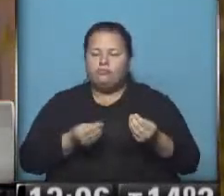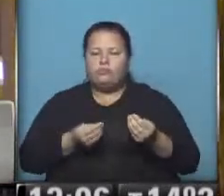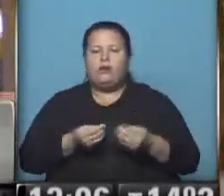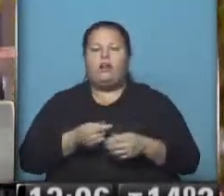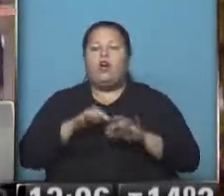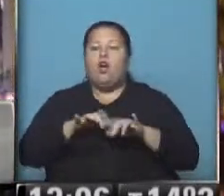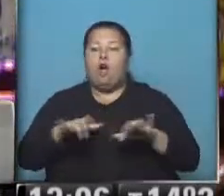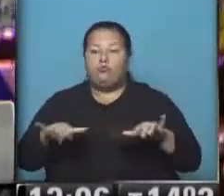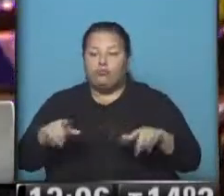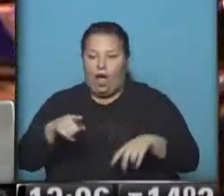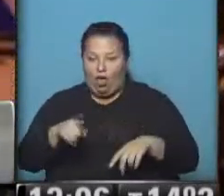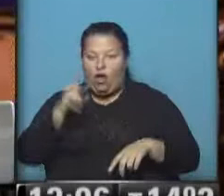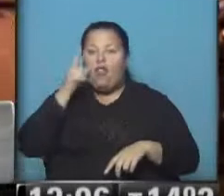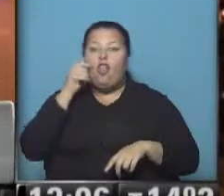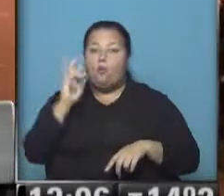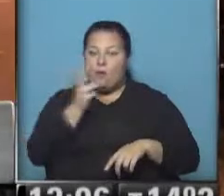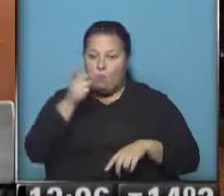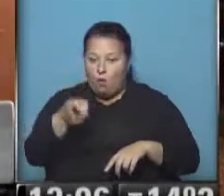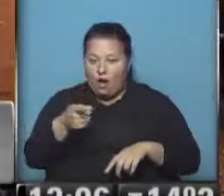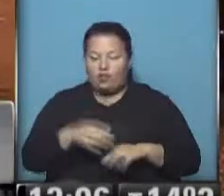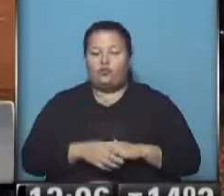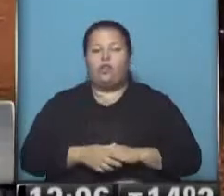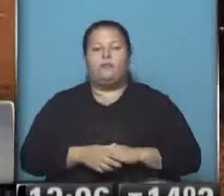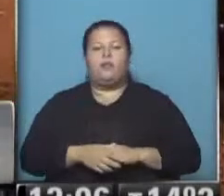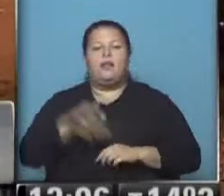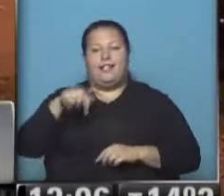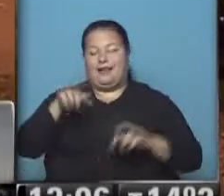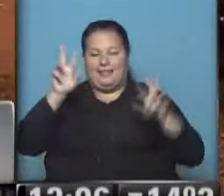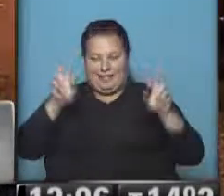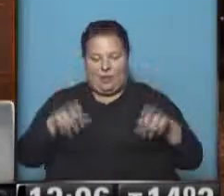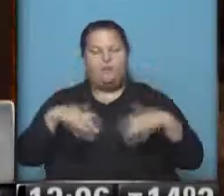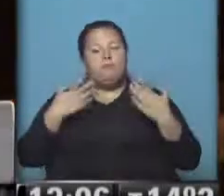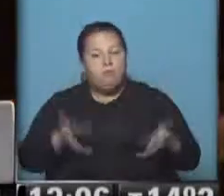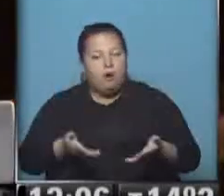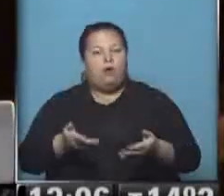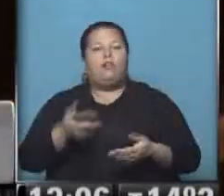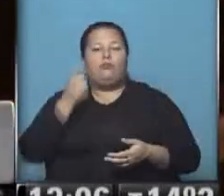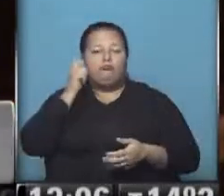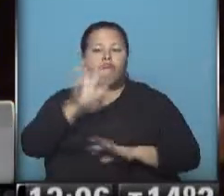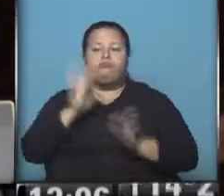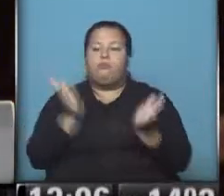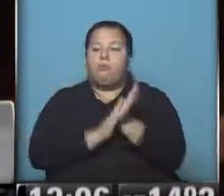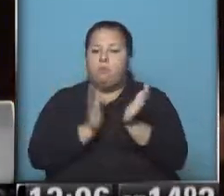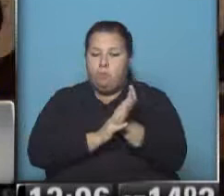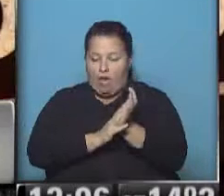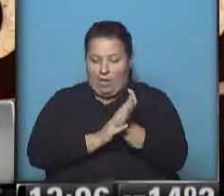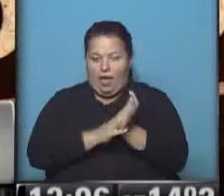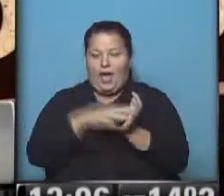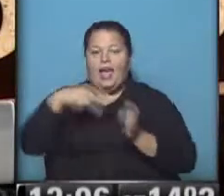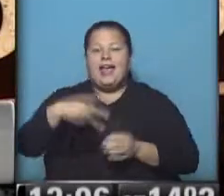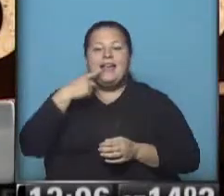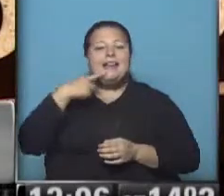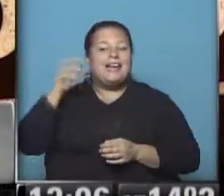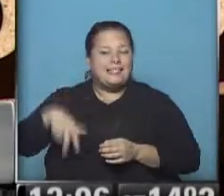las computadoras del fallecido fiscal en este punto. Y por eso se pudo comprobar que Nisman